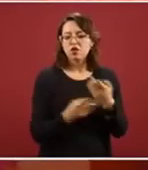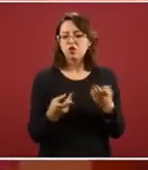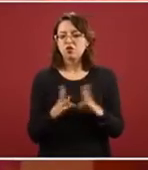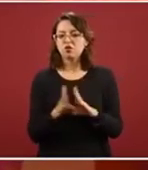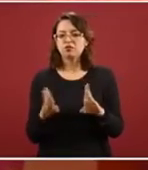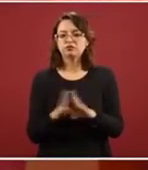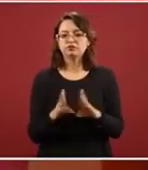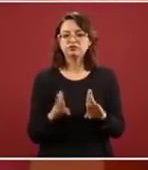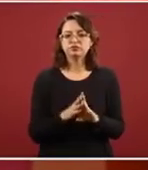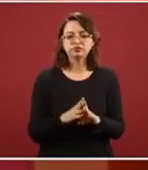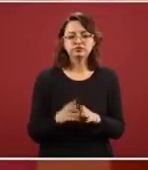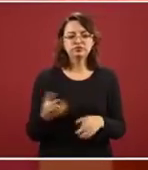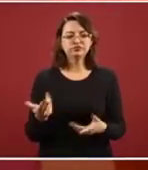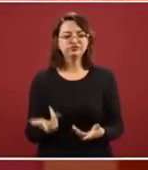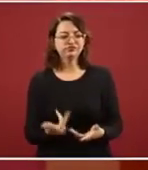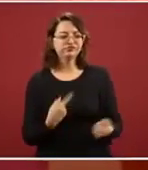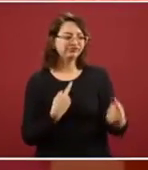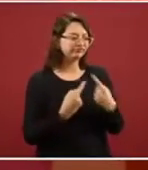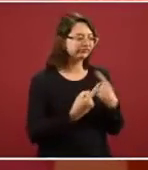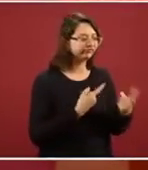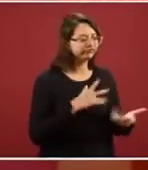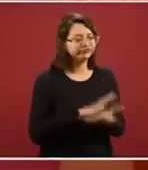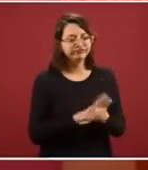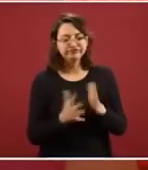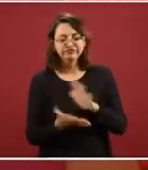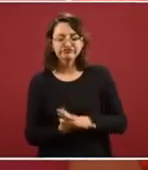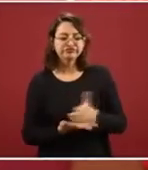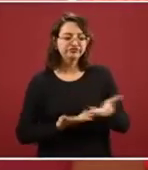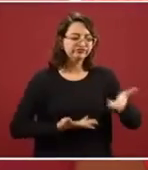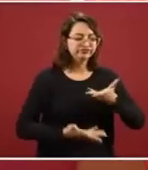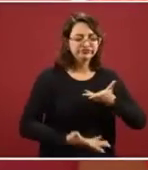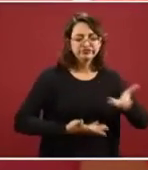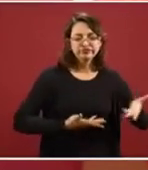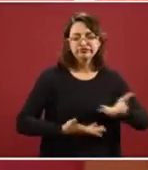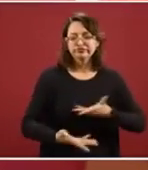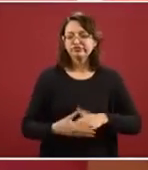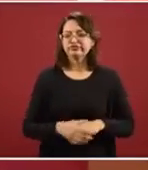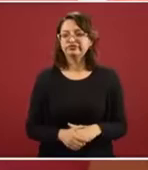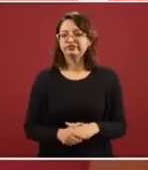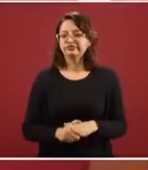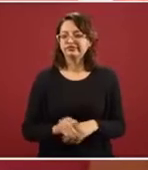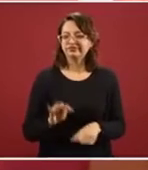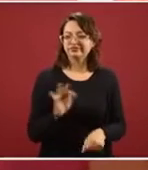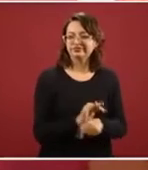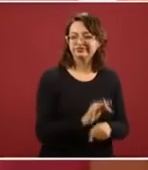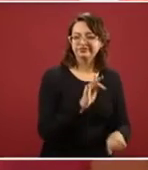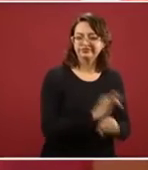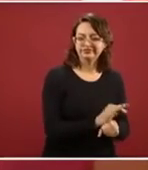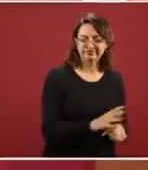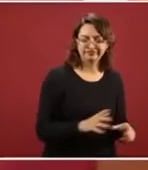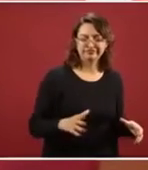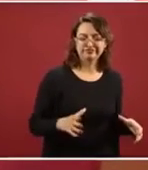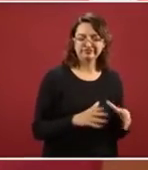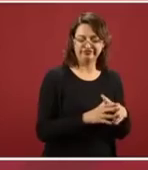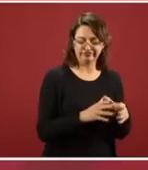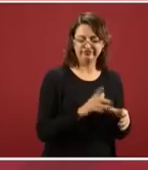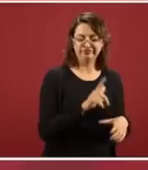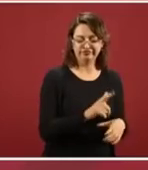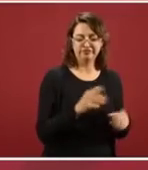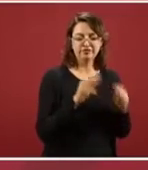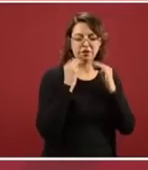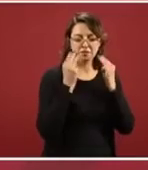y cómo habían arreglos, y se le daba protección a unos